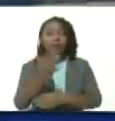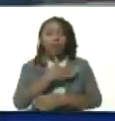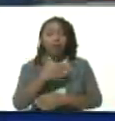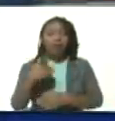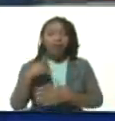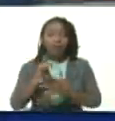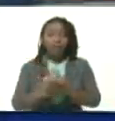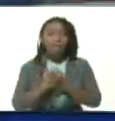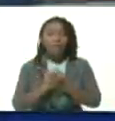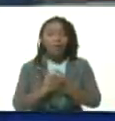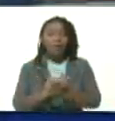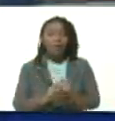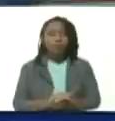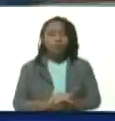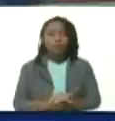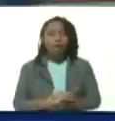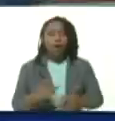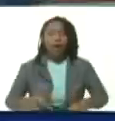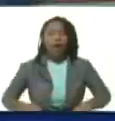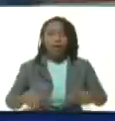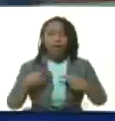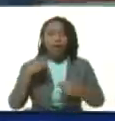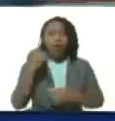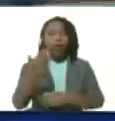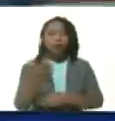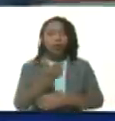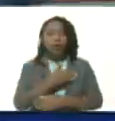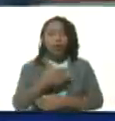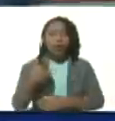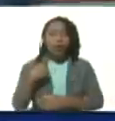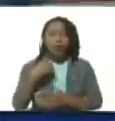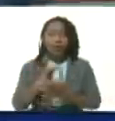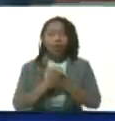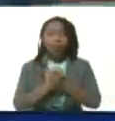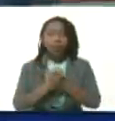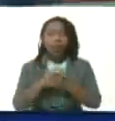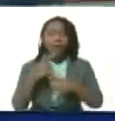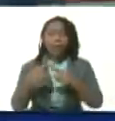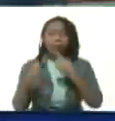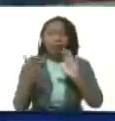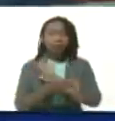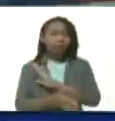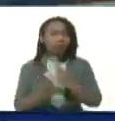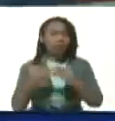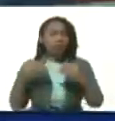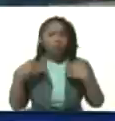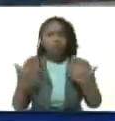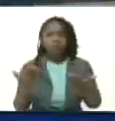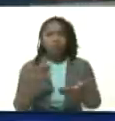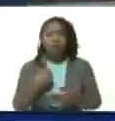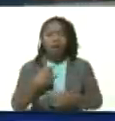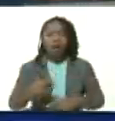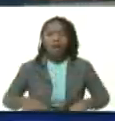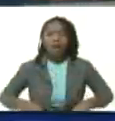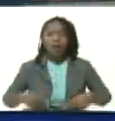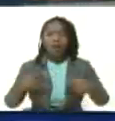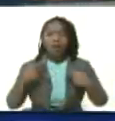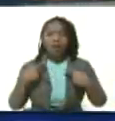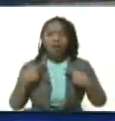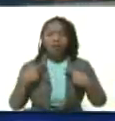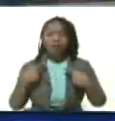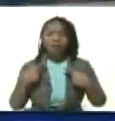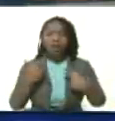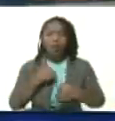compatriota, para la vida de usted, querido compatriota, pero sobre todo, por la vida